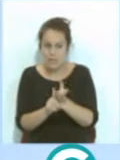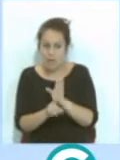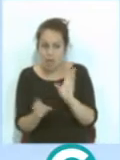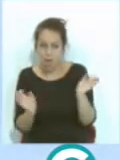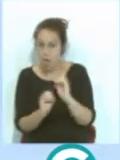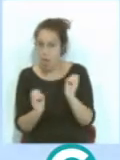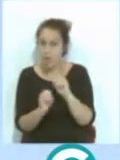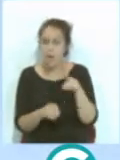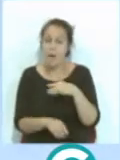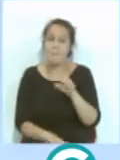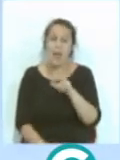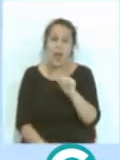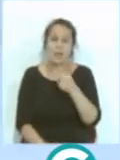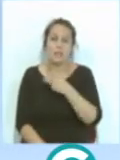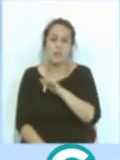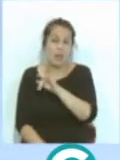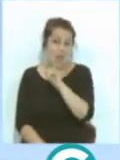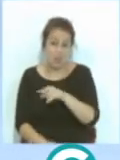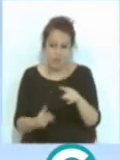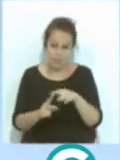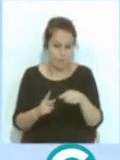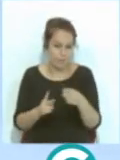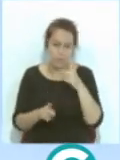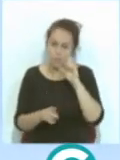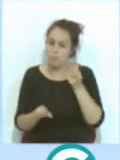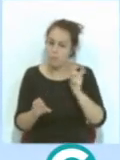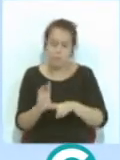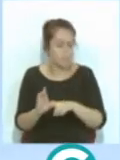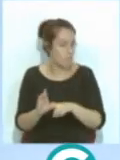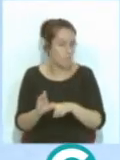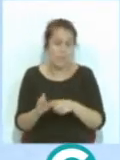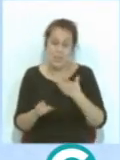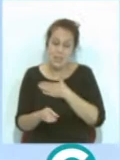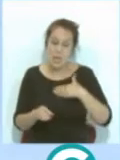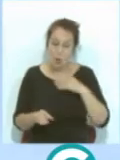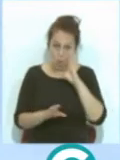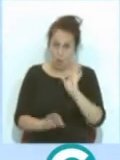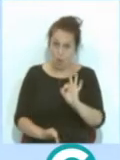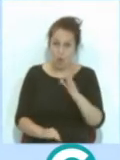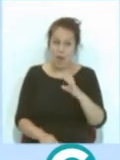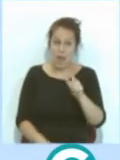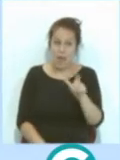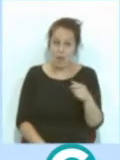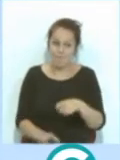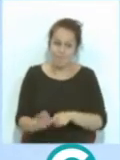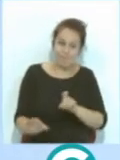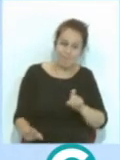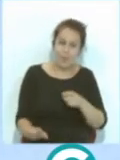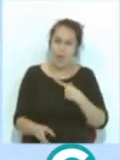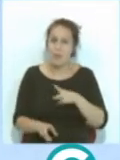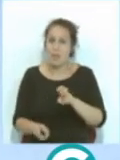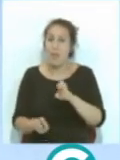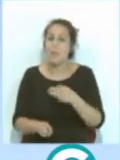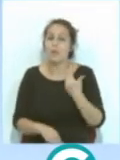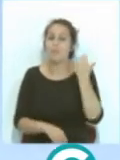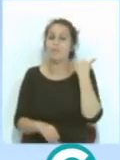con opciones de poder participar, quiere ser cauto. También vamos a ver cómo descarta a Cala desde el inicio, fue ausencia en